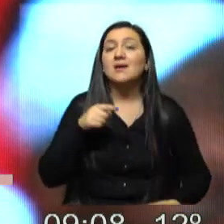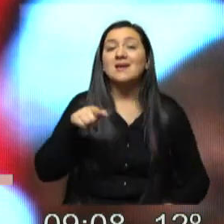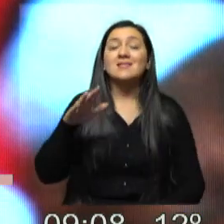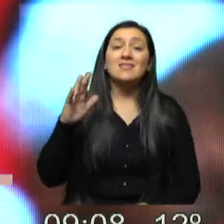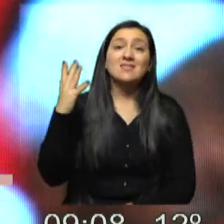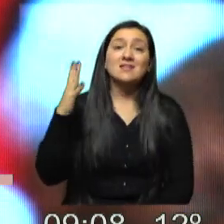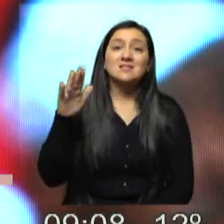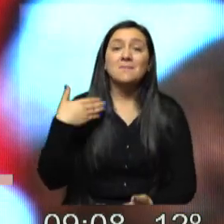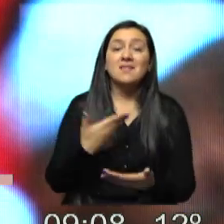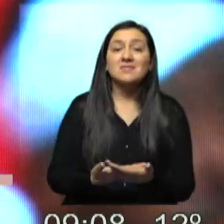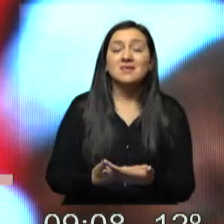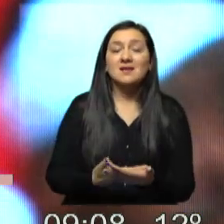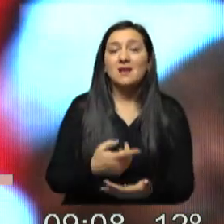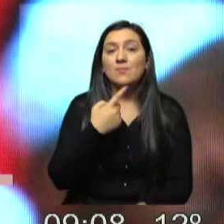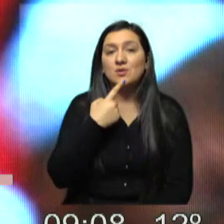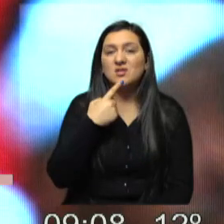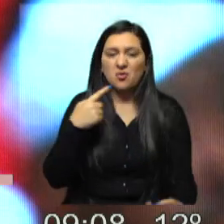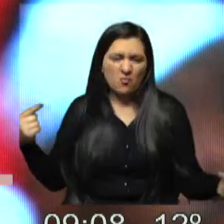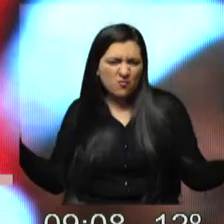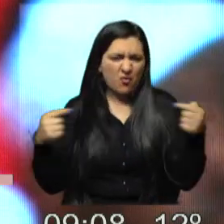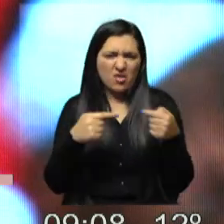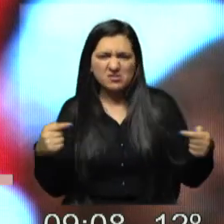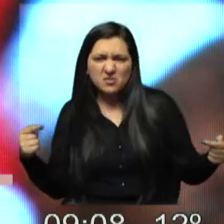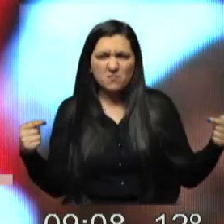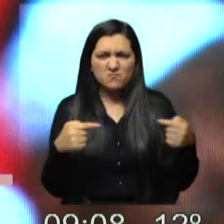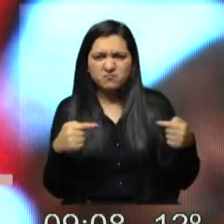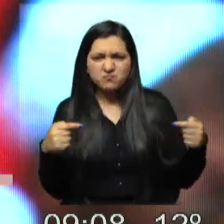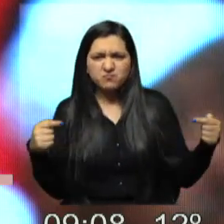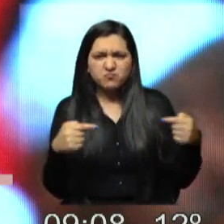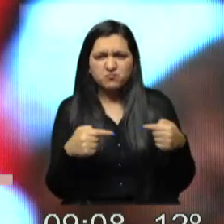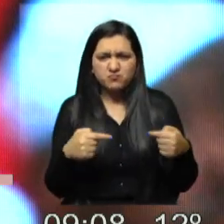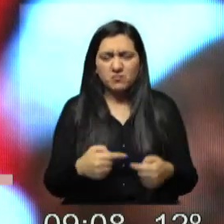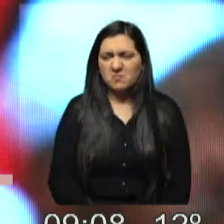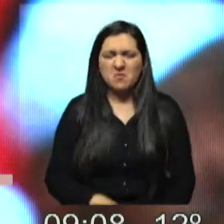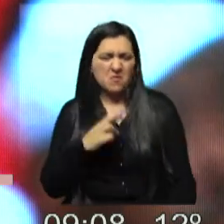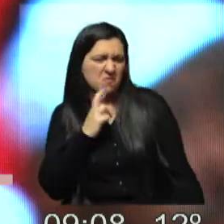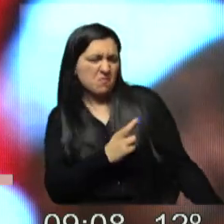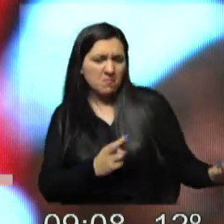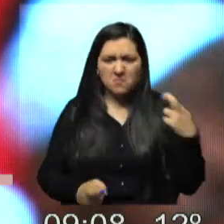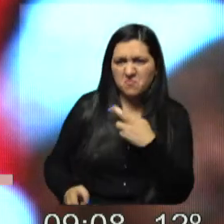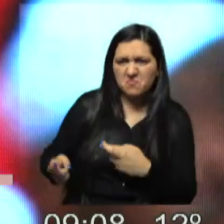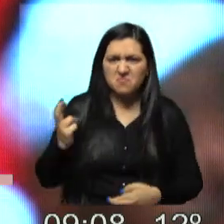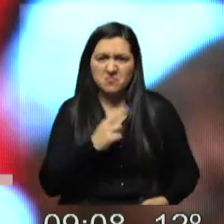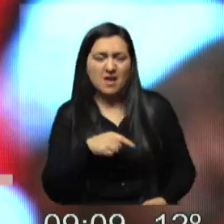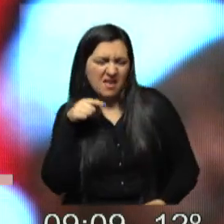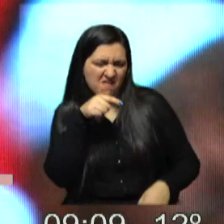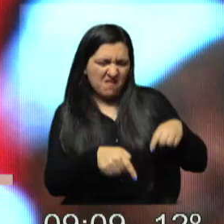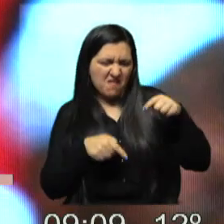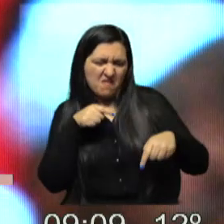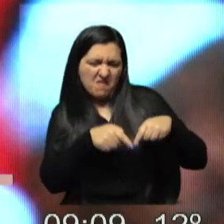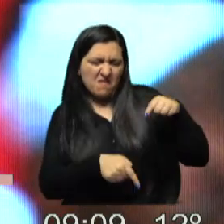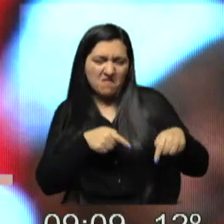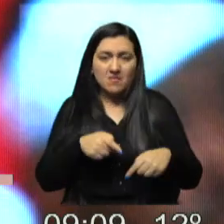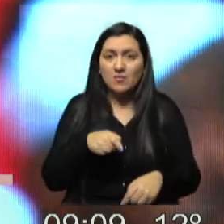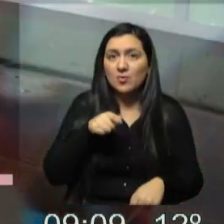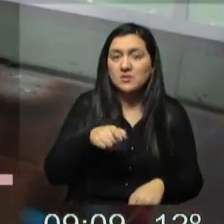plantean la política en términos de confrontación, en términos de contestación, en términos de que el otro es un enemigo que de alguna